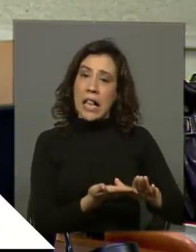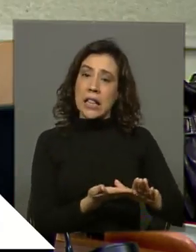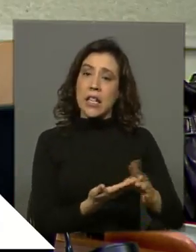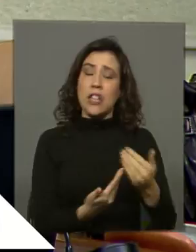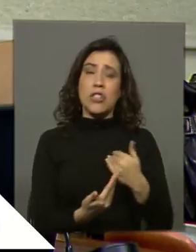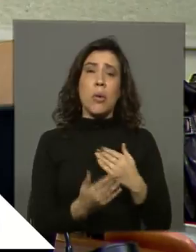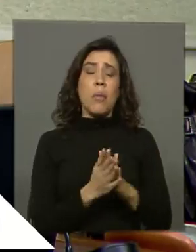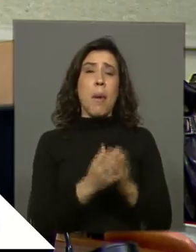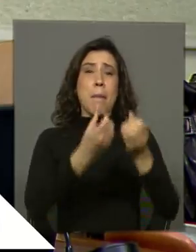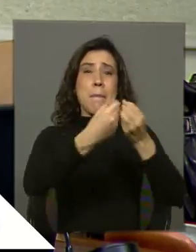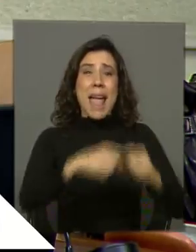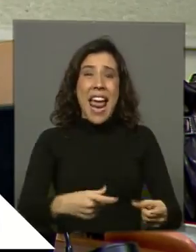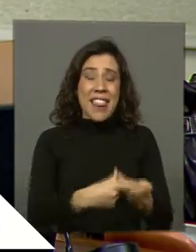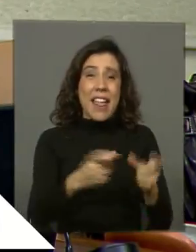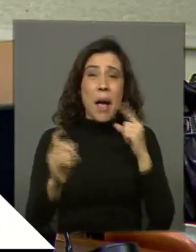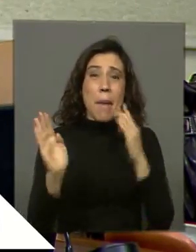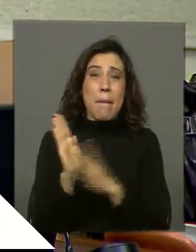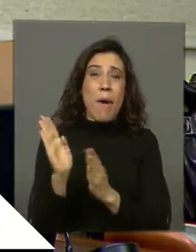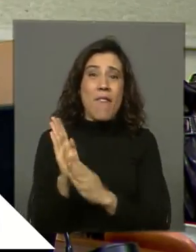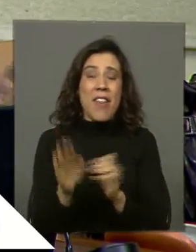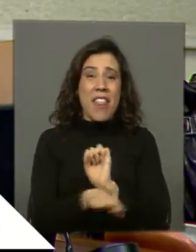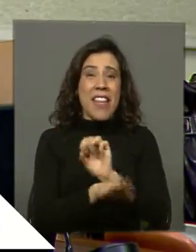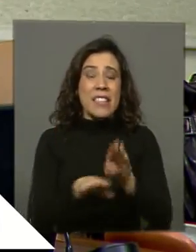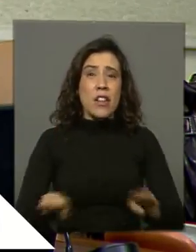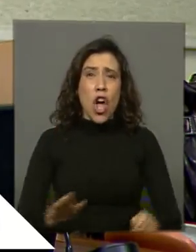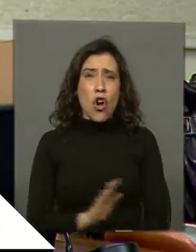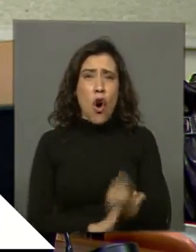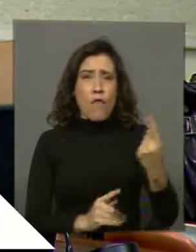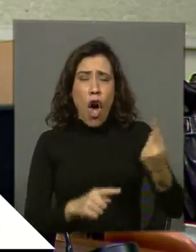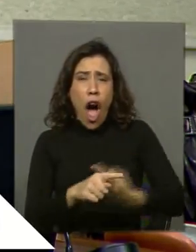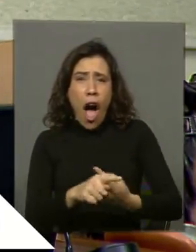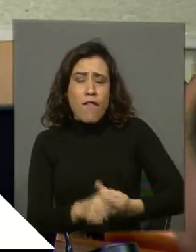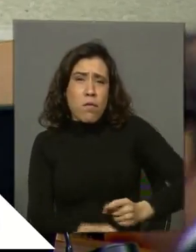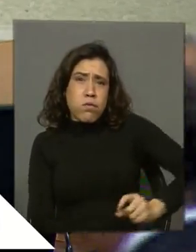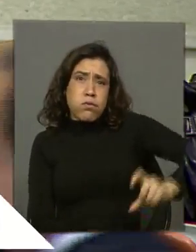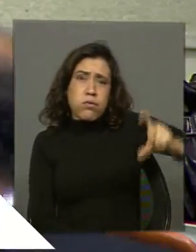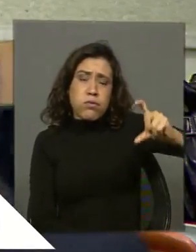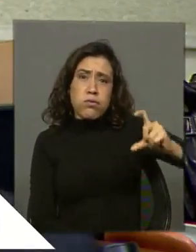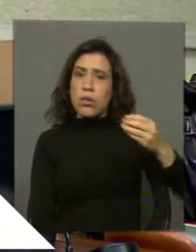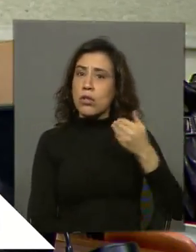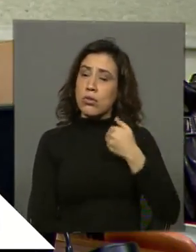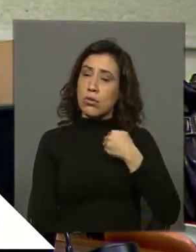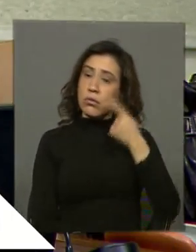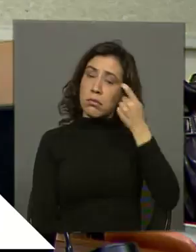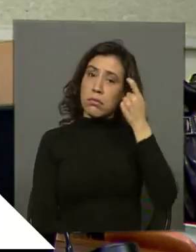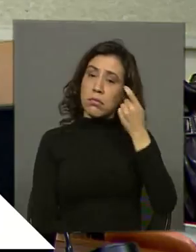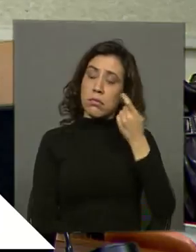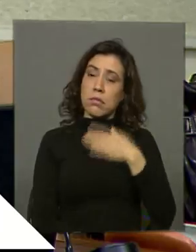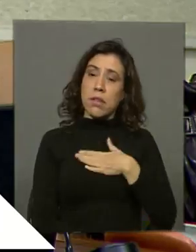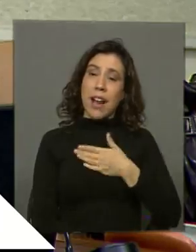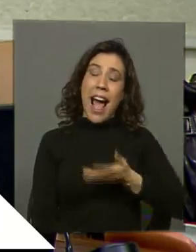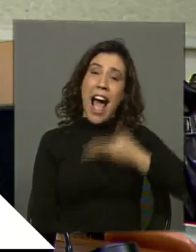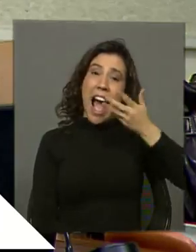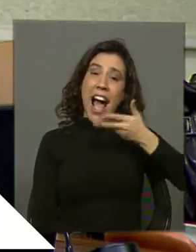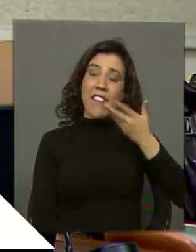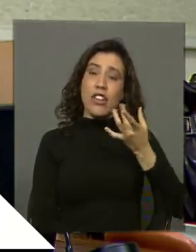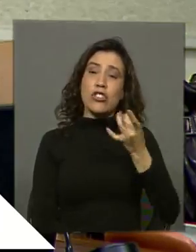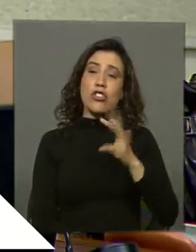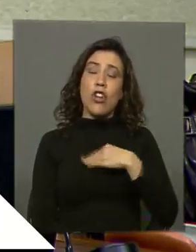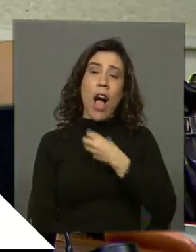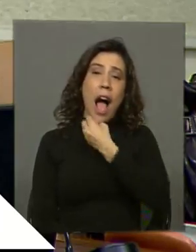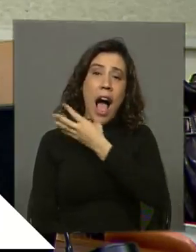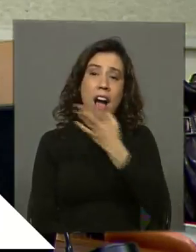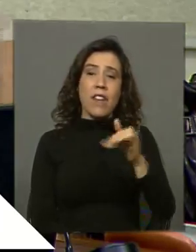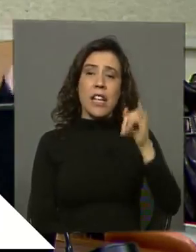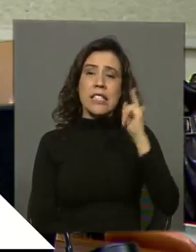yo pierda el ticket hoy día y me cobren una suma estratosférica yo creo mire presidente yo quería hacer uso de la palabra solo para decir que